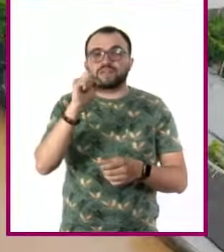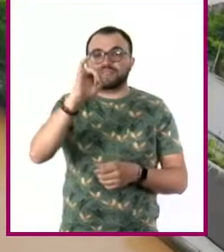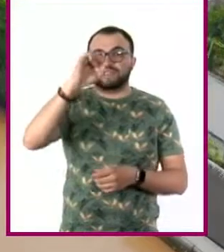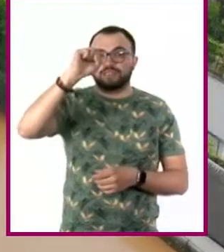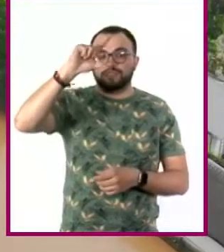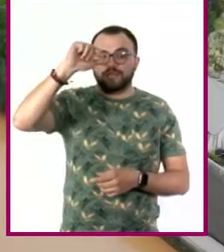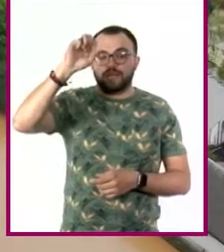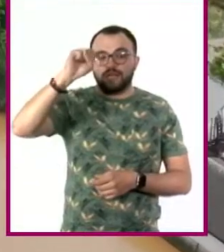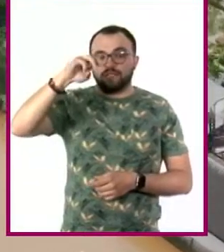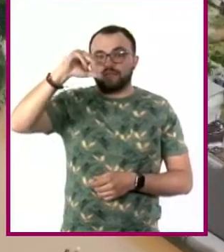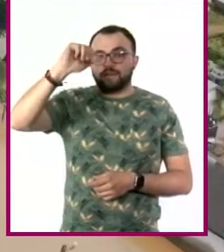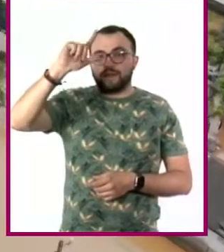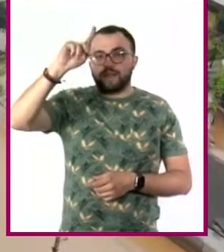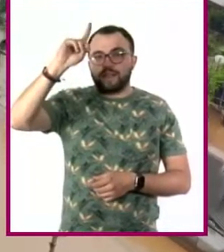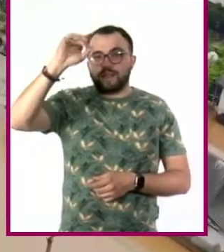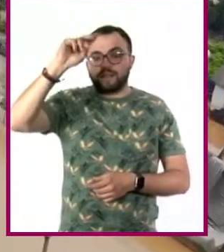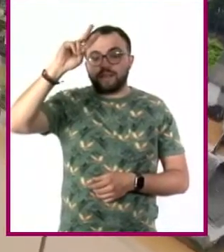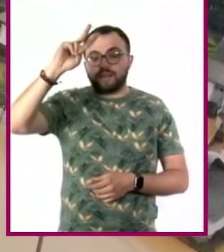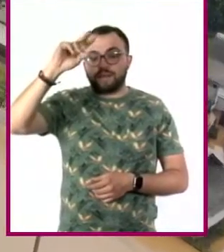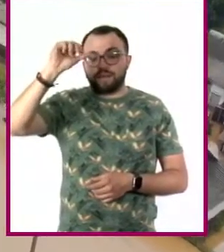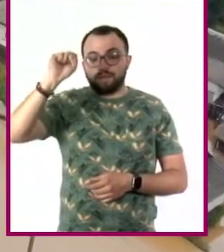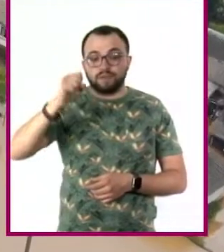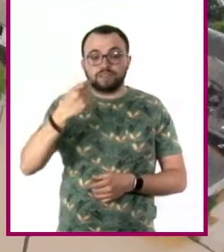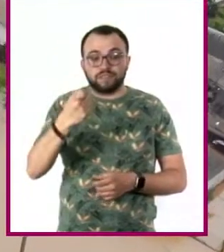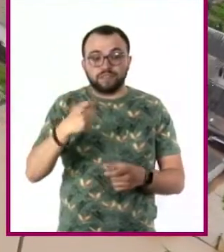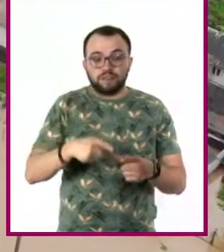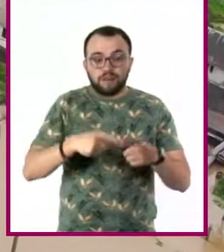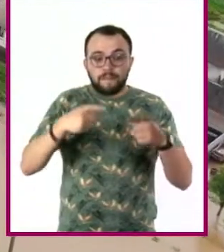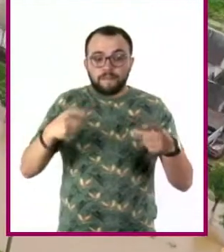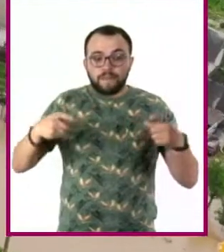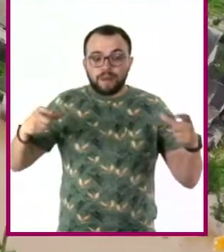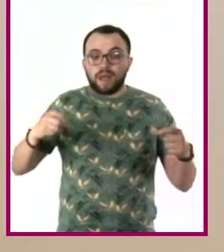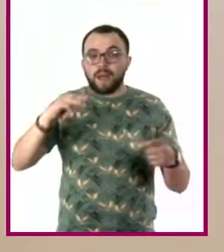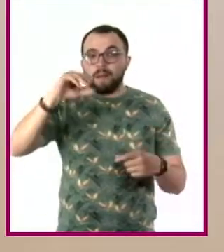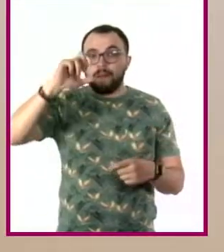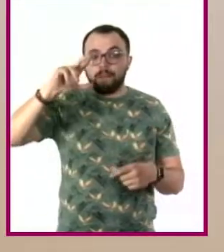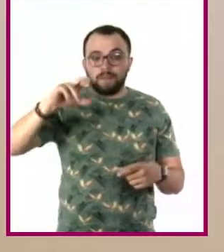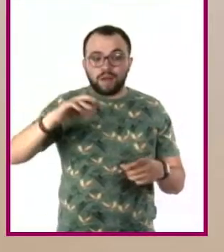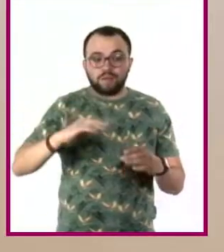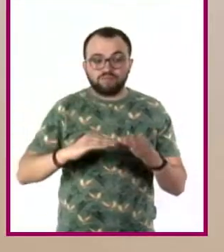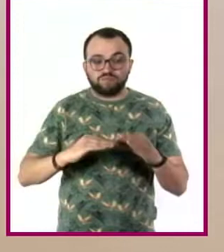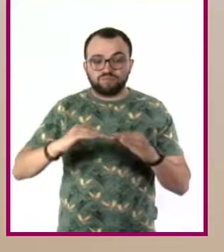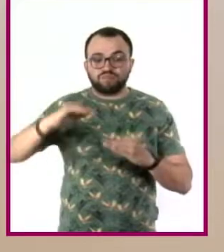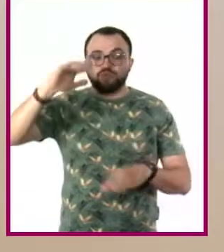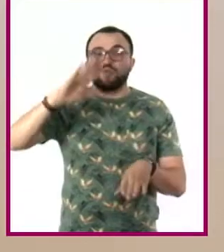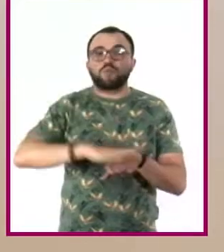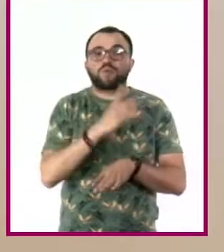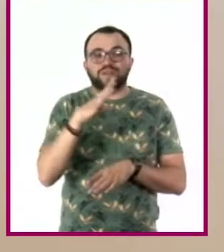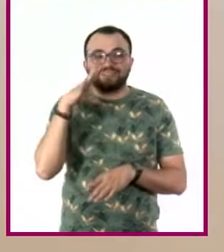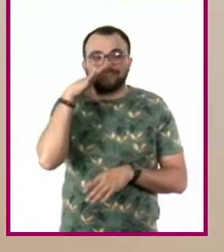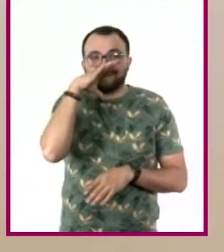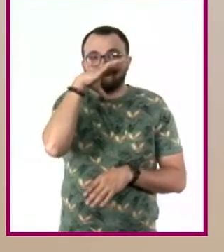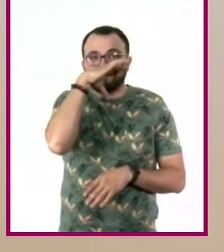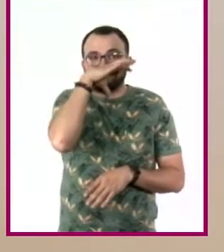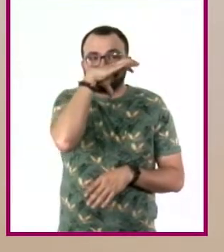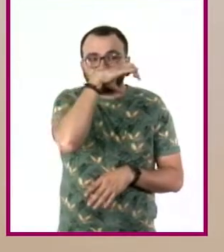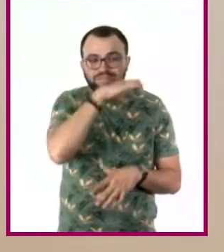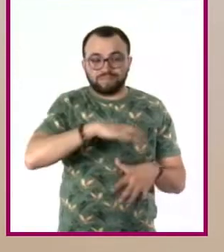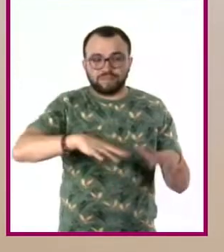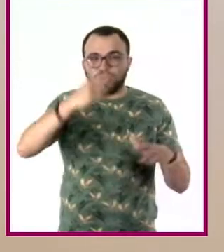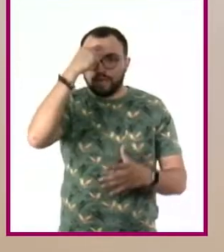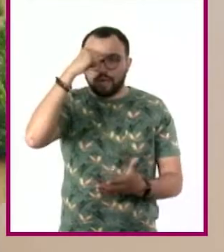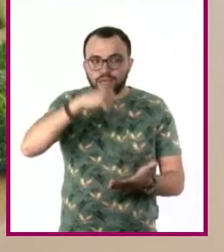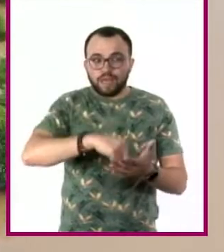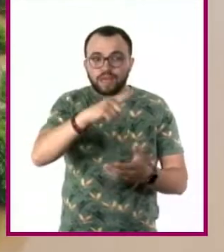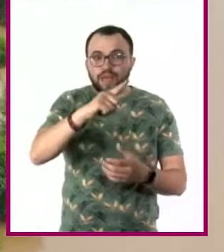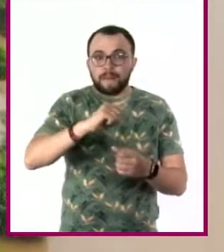Maldivas, con gran probabilidad de desaparecer por el aumento del nivel del mar debido al calentamiento global. Imagínate que pueda desaparecer